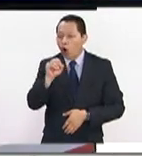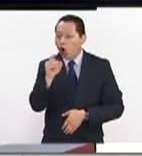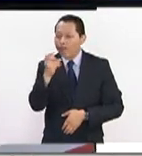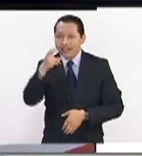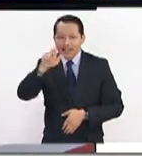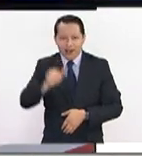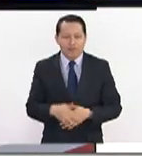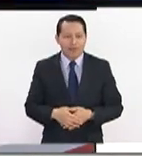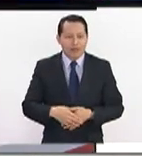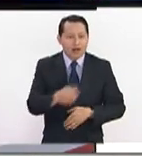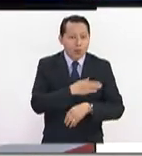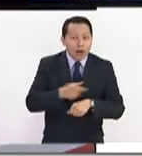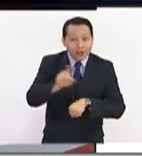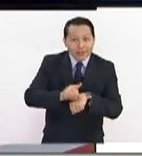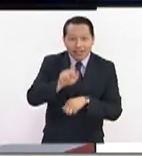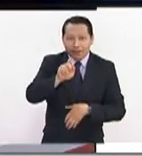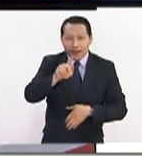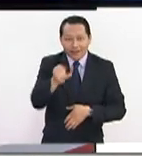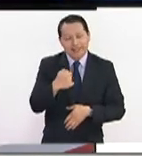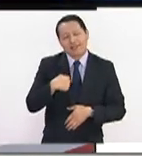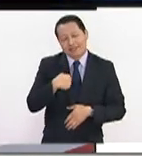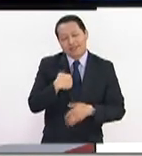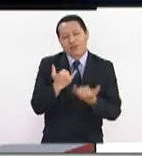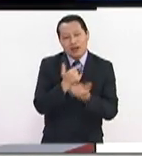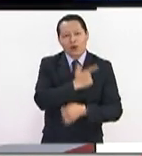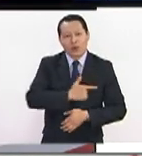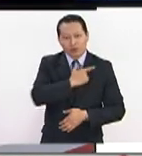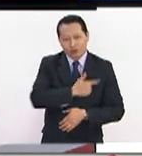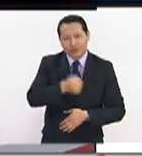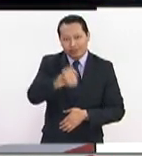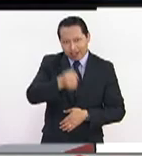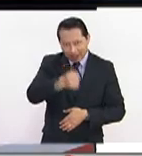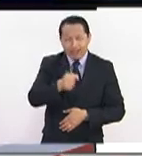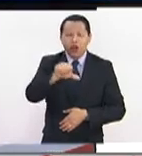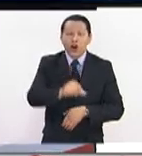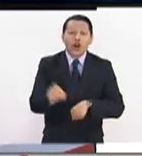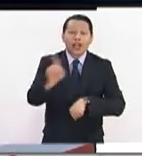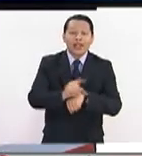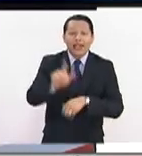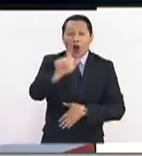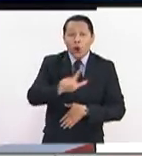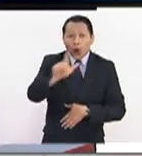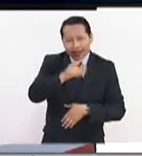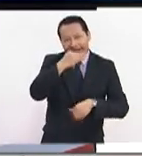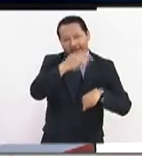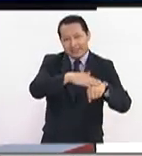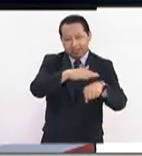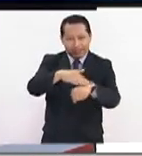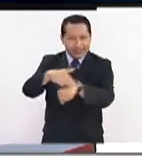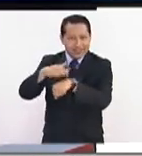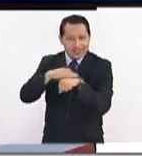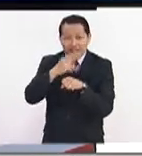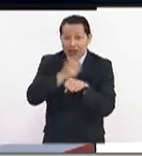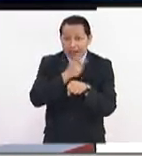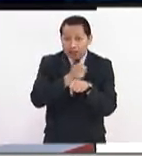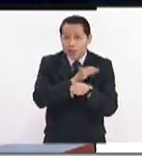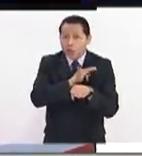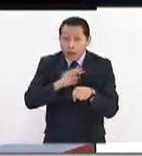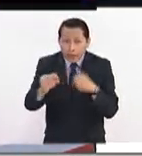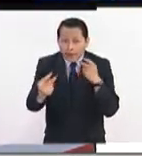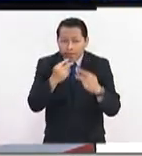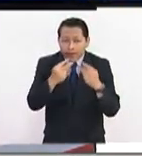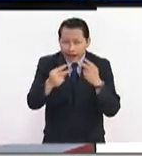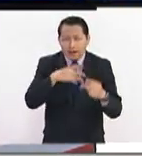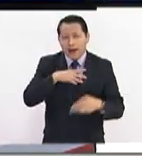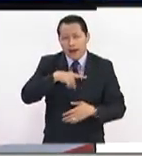Muy buenos días, Pati. Qué gusto es para mí saludarte esta mañana de lunes y, por supuesto, invitando a todos a quienes nos pueden ver a través de la señal de